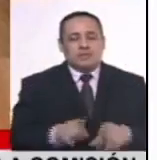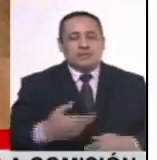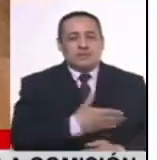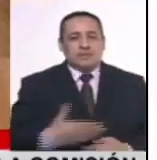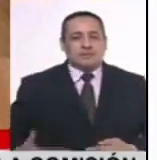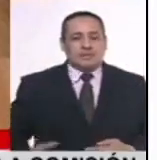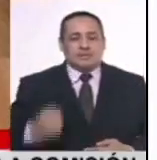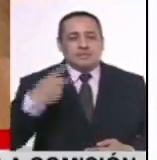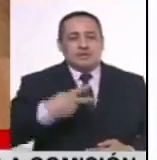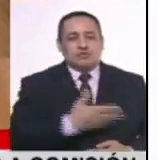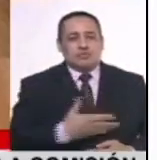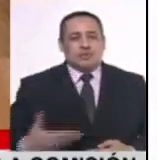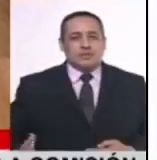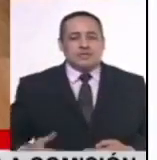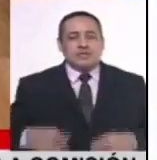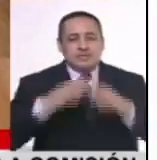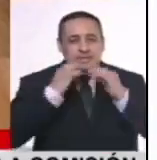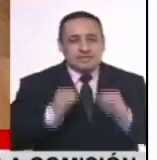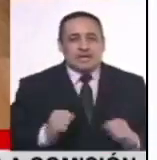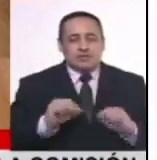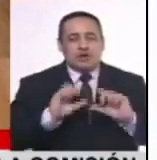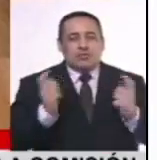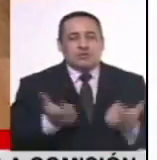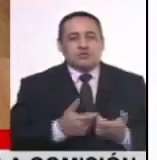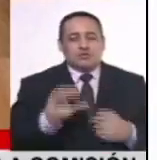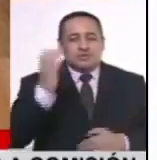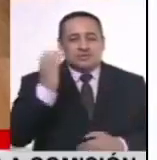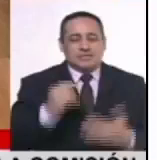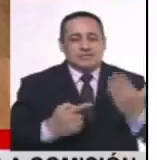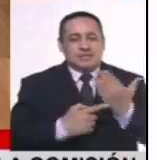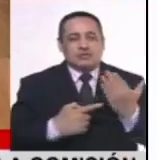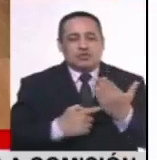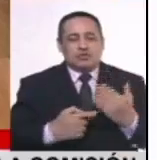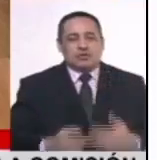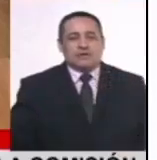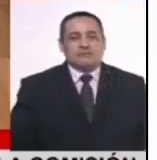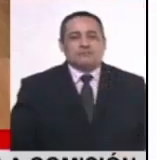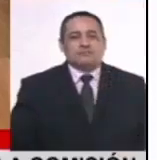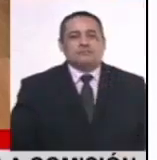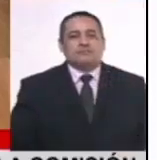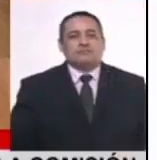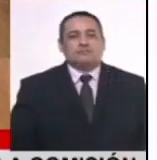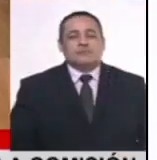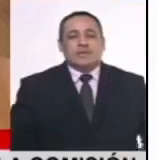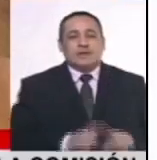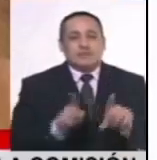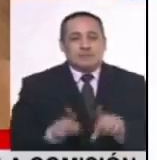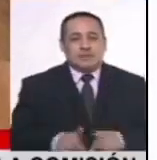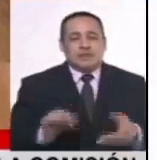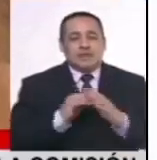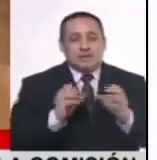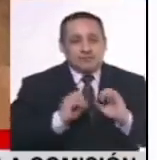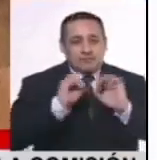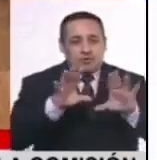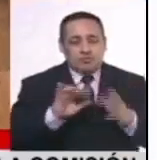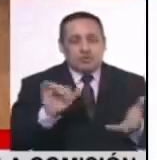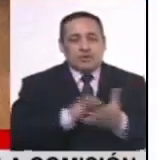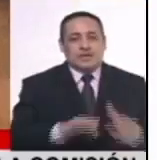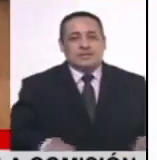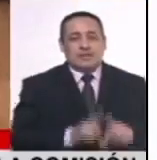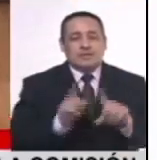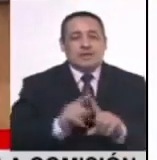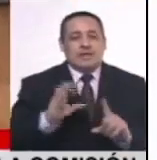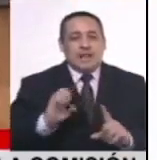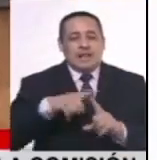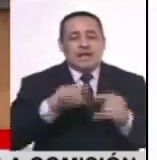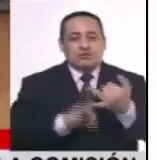presidente, vicepresidente y secretario de la Comisión de Ciencia, Innovación y Tecnología. Asimismo, le comunico que tanto el acto de